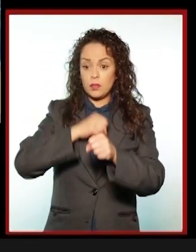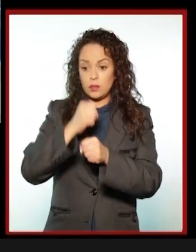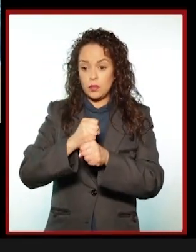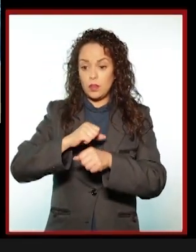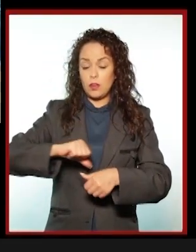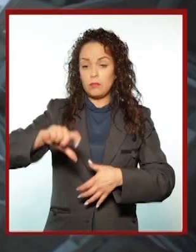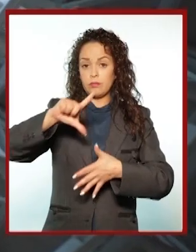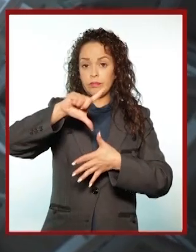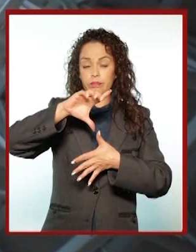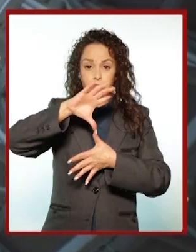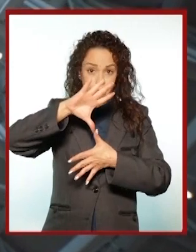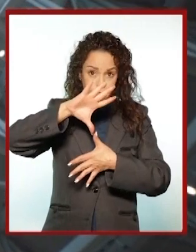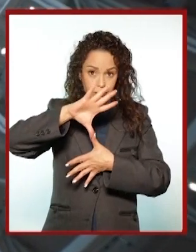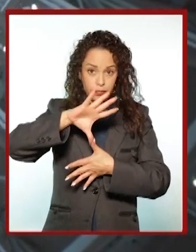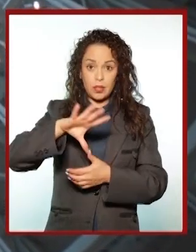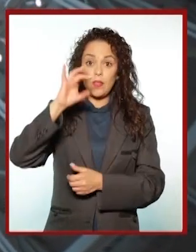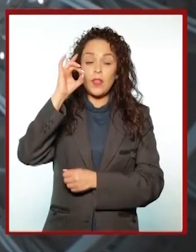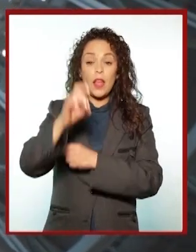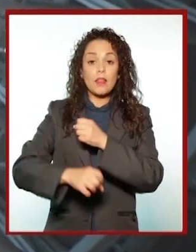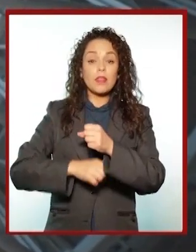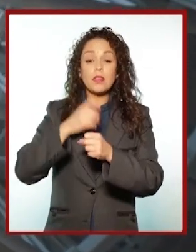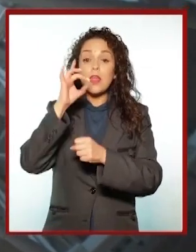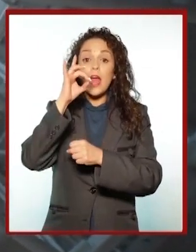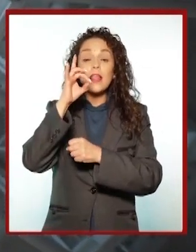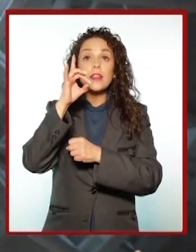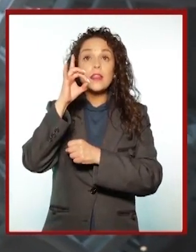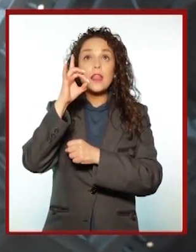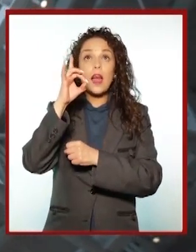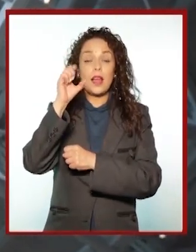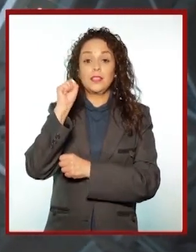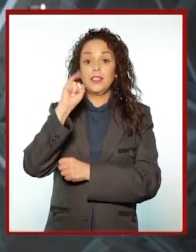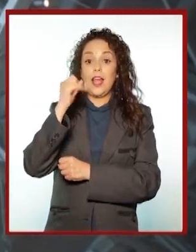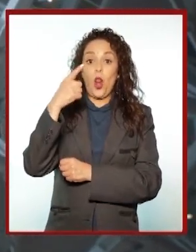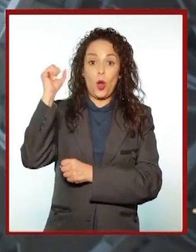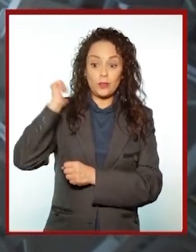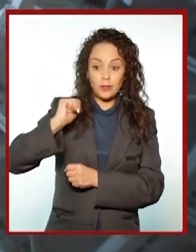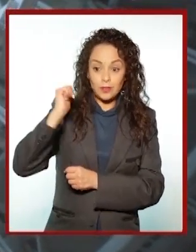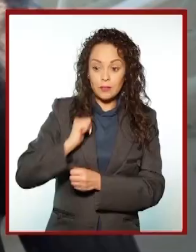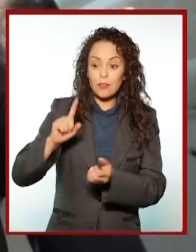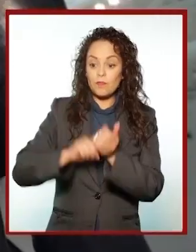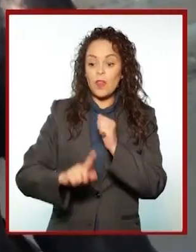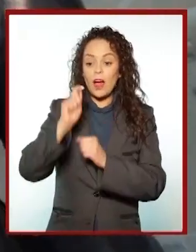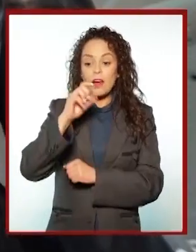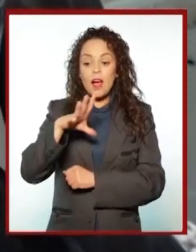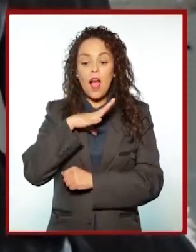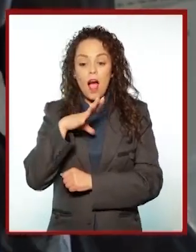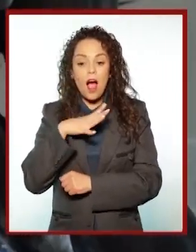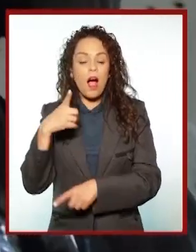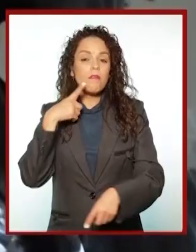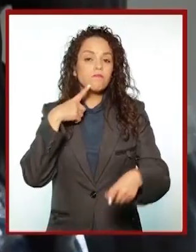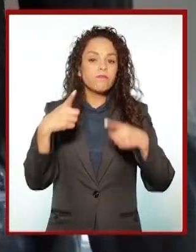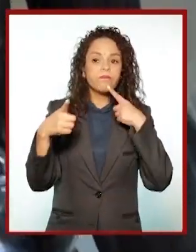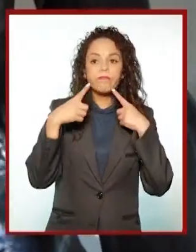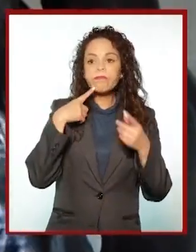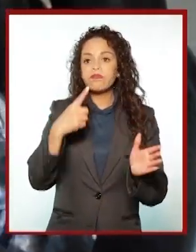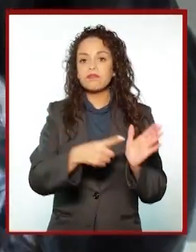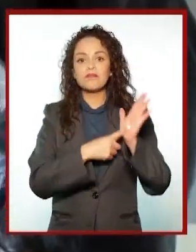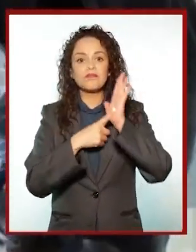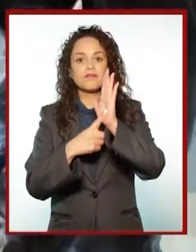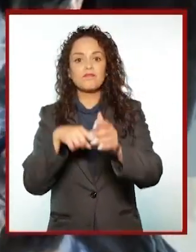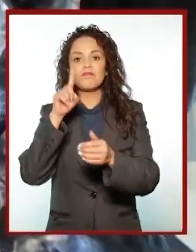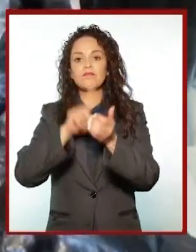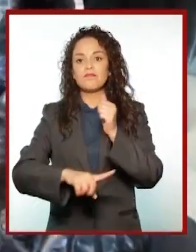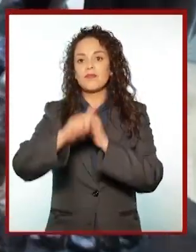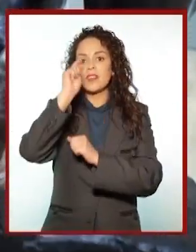escena latinoamericana, 30 siglos de arte con colecciones que ponen en diálogo